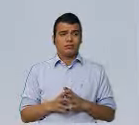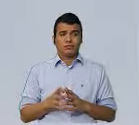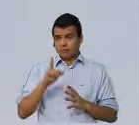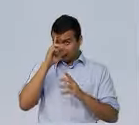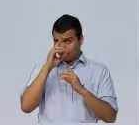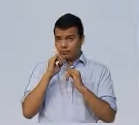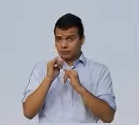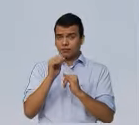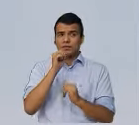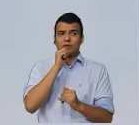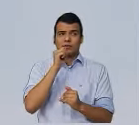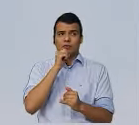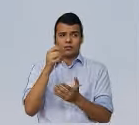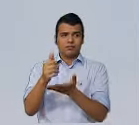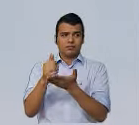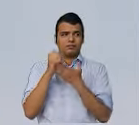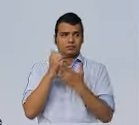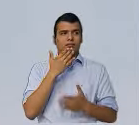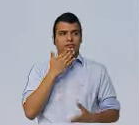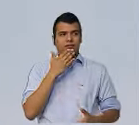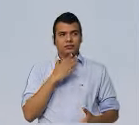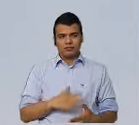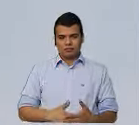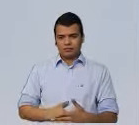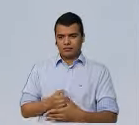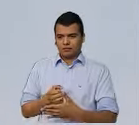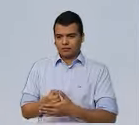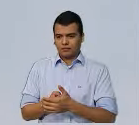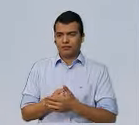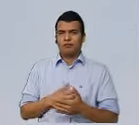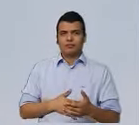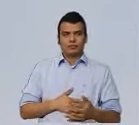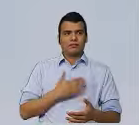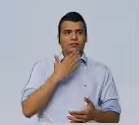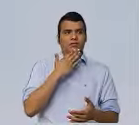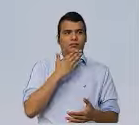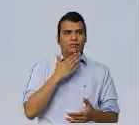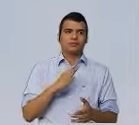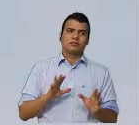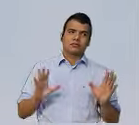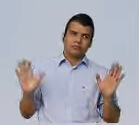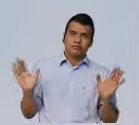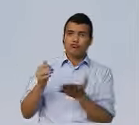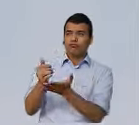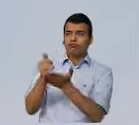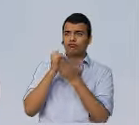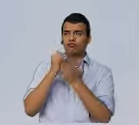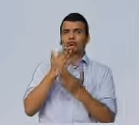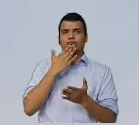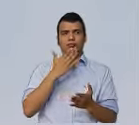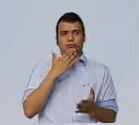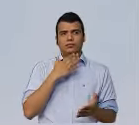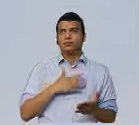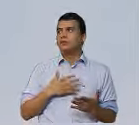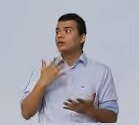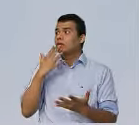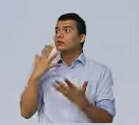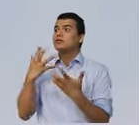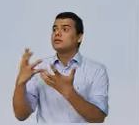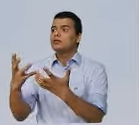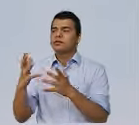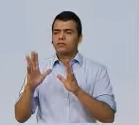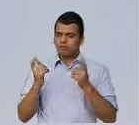líquido de alguna manera llena la capacidad del estómago y pues la capacidad de comer va a disminuir, claro